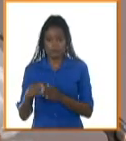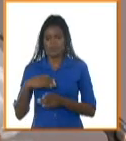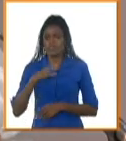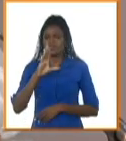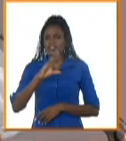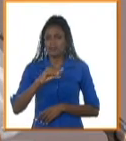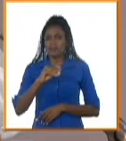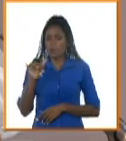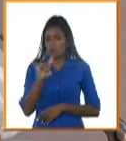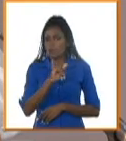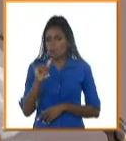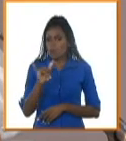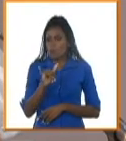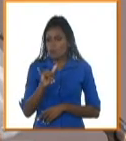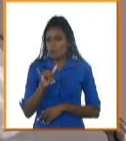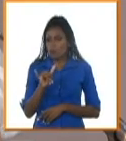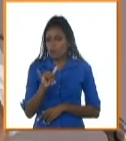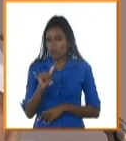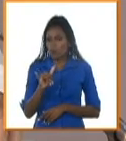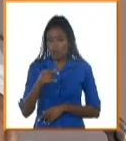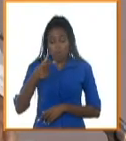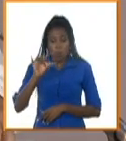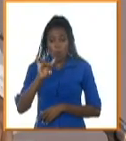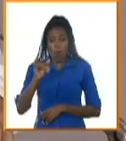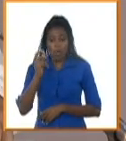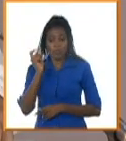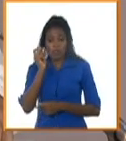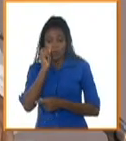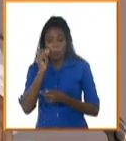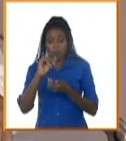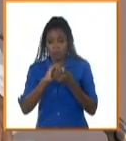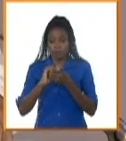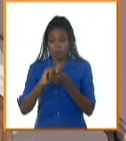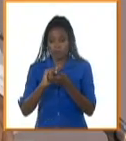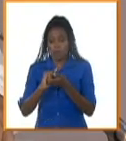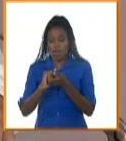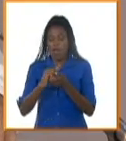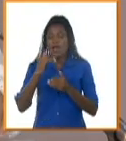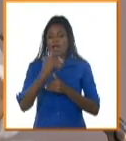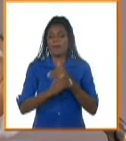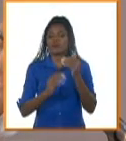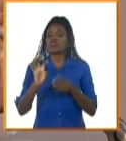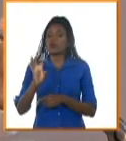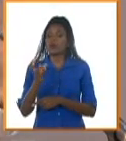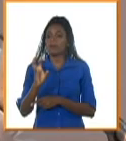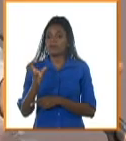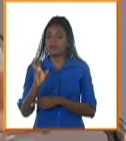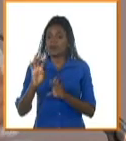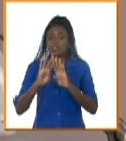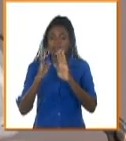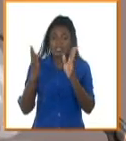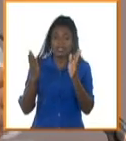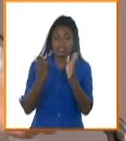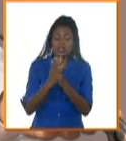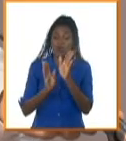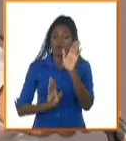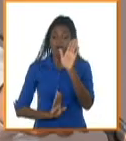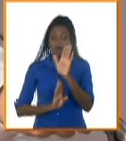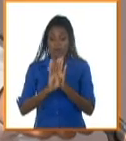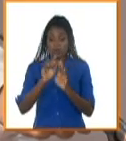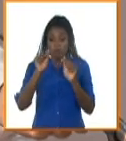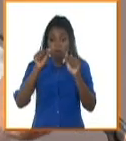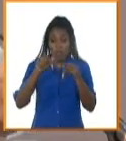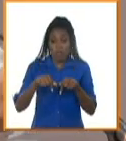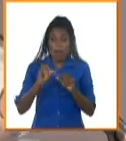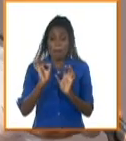también del del Julio hablaba del proceso de banca de bancarización y de todo El Avance que ha existido y la